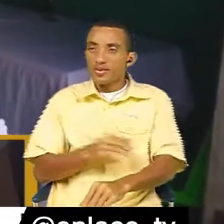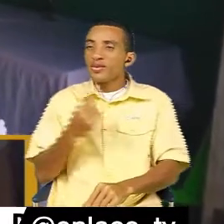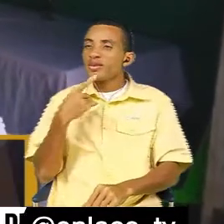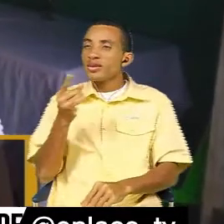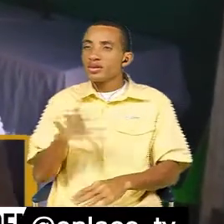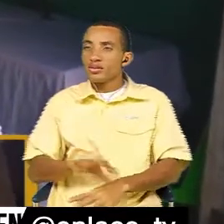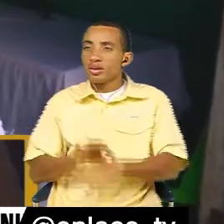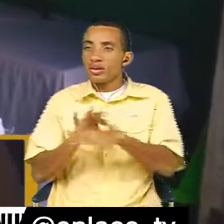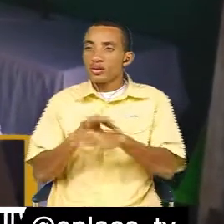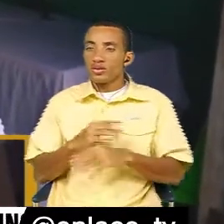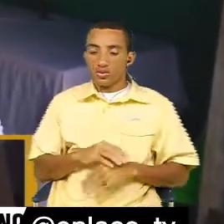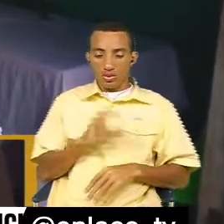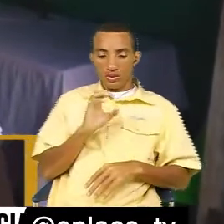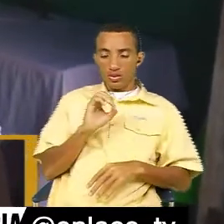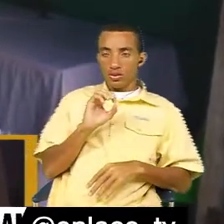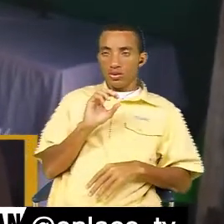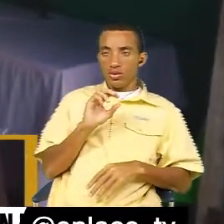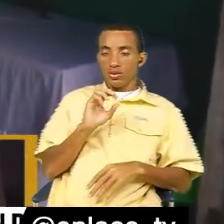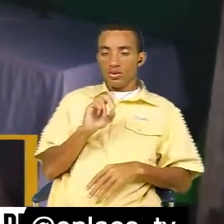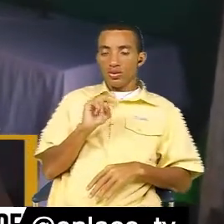Que son hongos. Ya me mandaron, pero